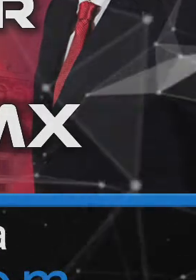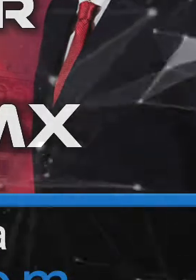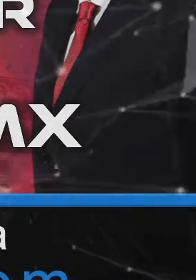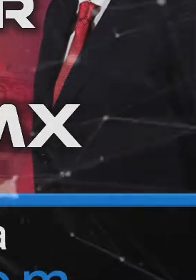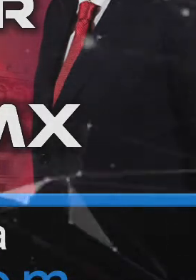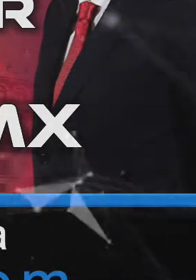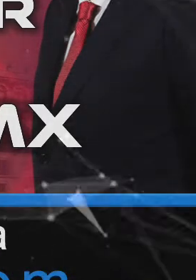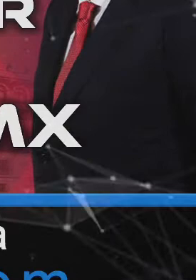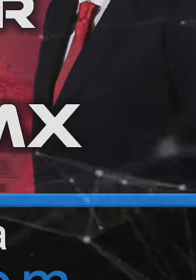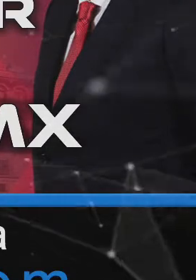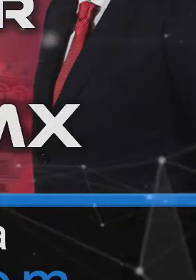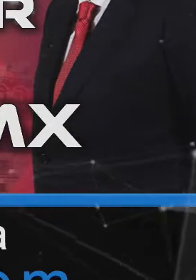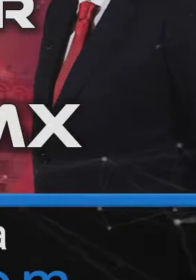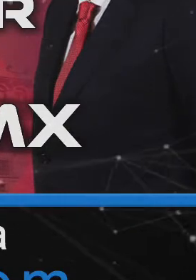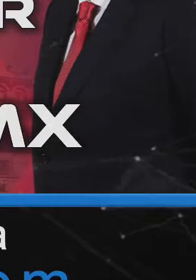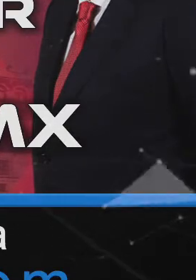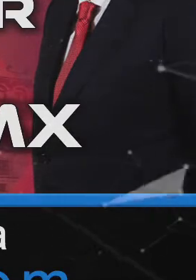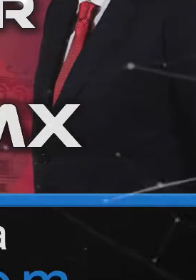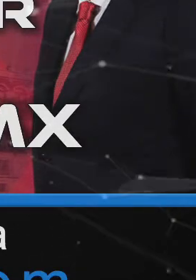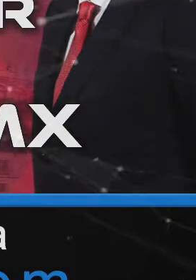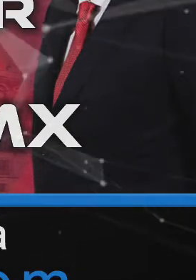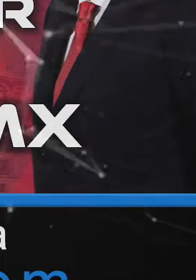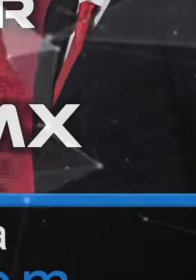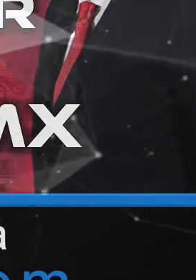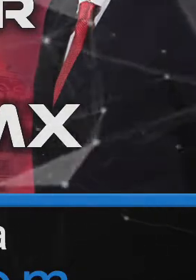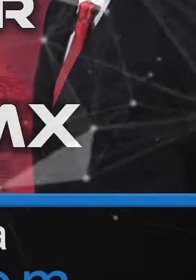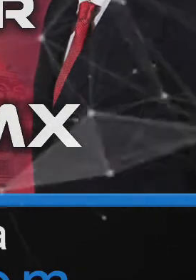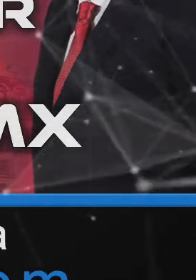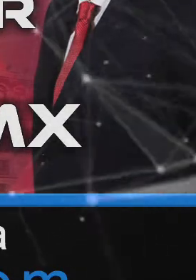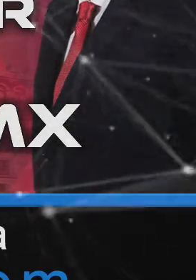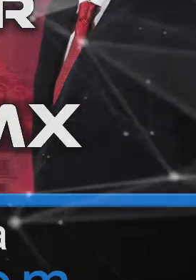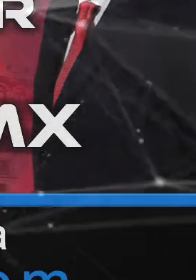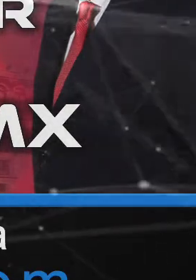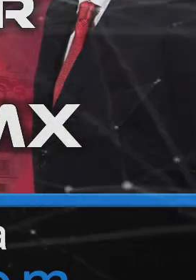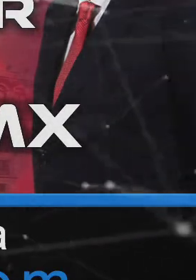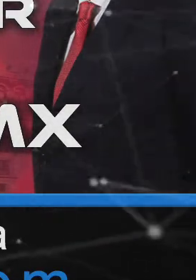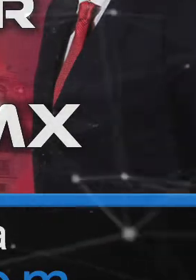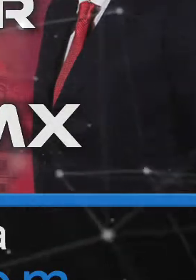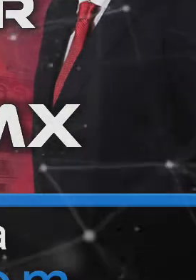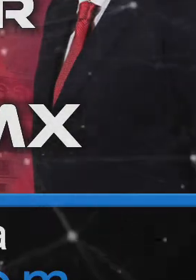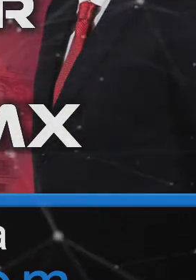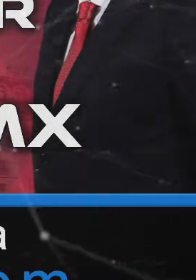de nuestro canal en la conferencia de hoy el presidente andrés manuel lópez obrador